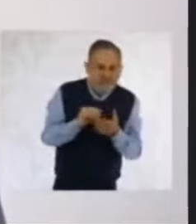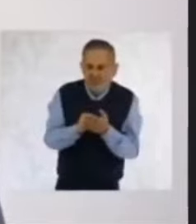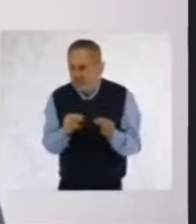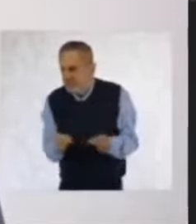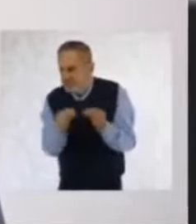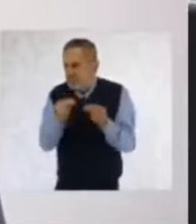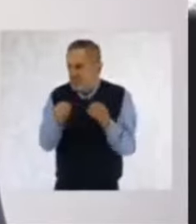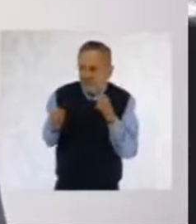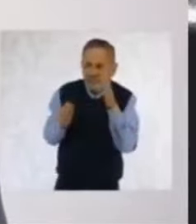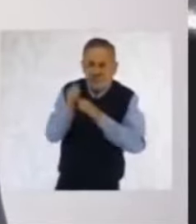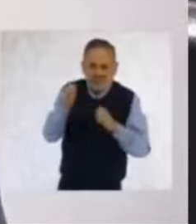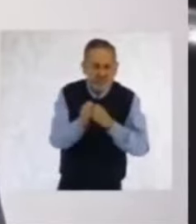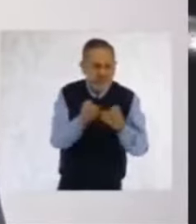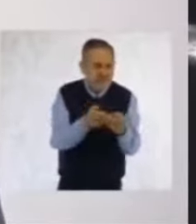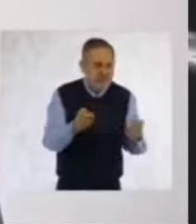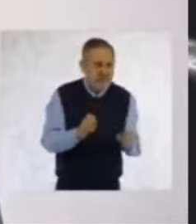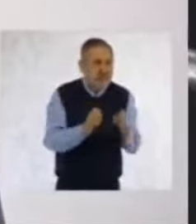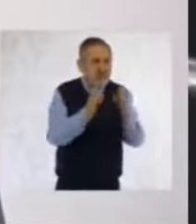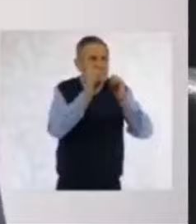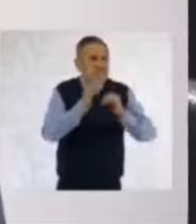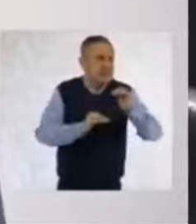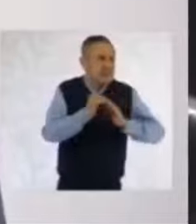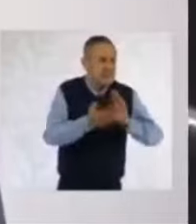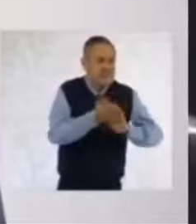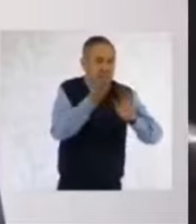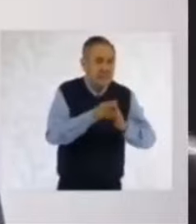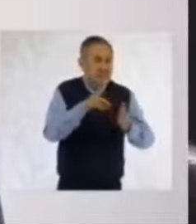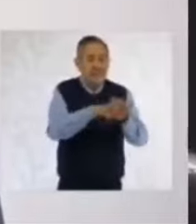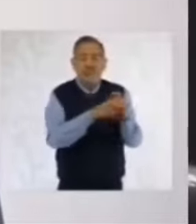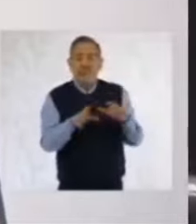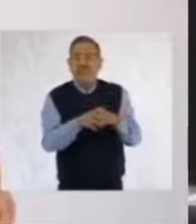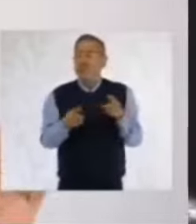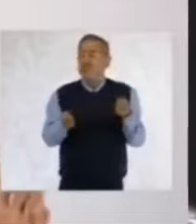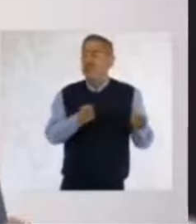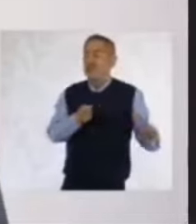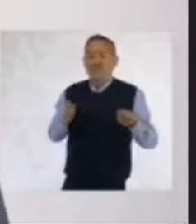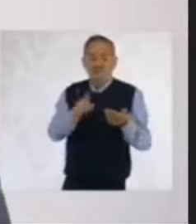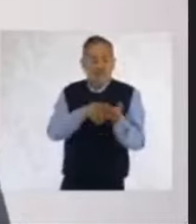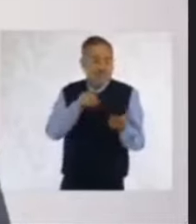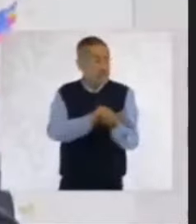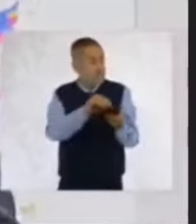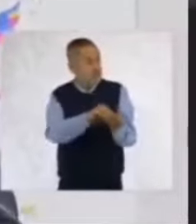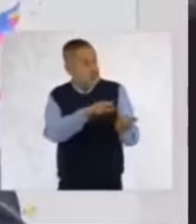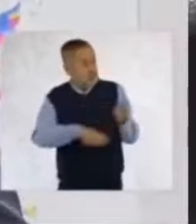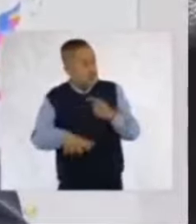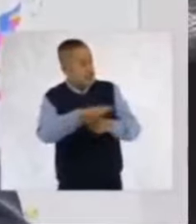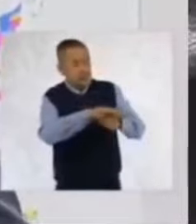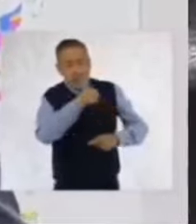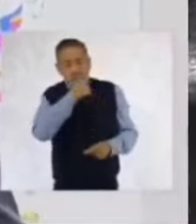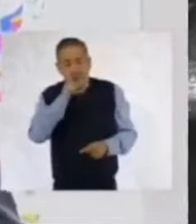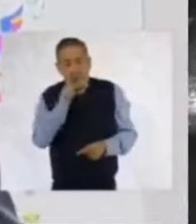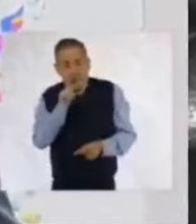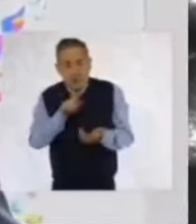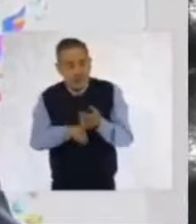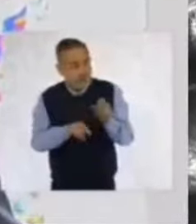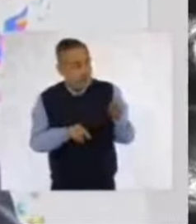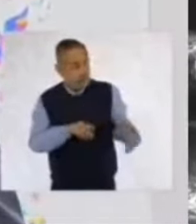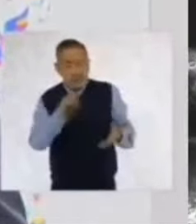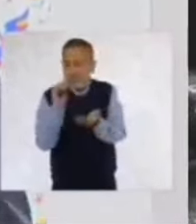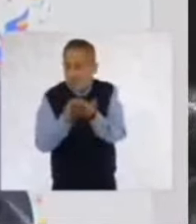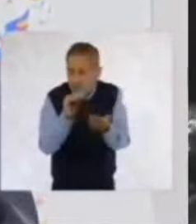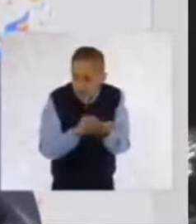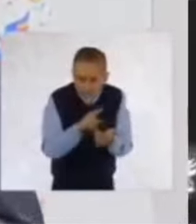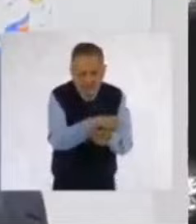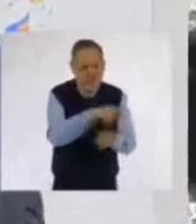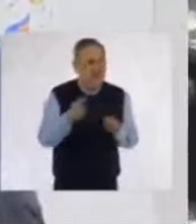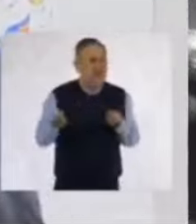que recordar que Jorge Romero está ahí por dos situaciones una tanto por ser las personas del Cártel inmobiliario y está ahí dirigiendo al pan y no va